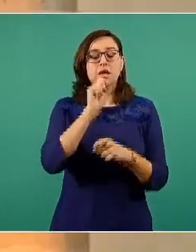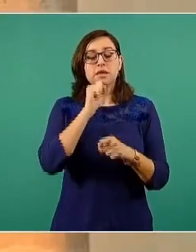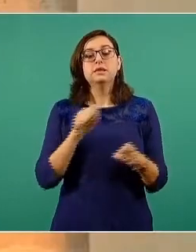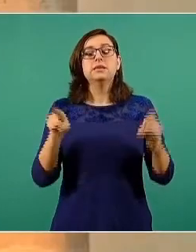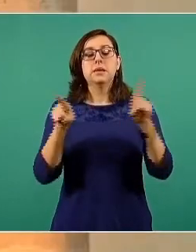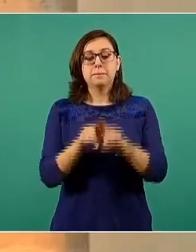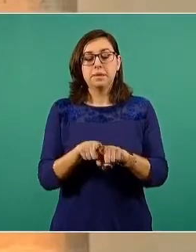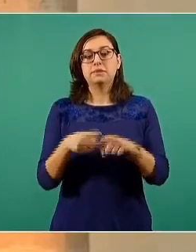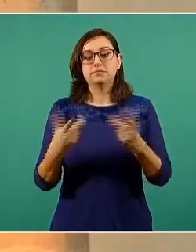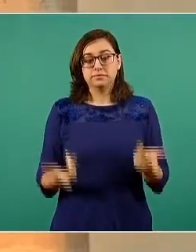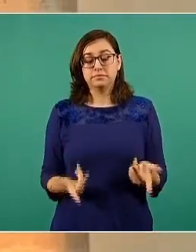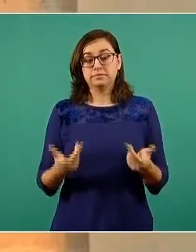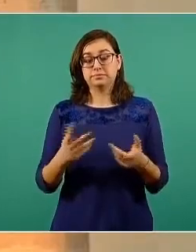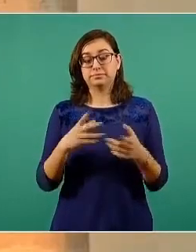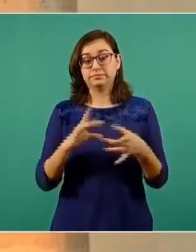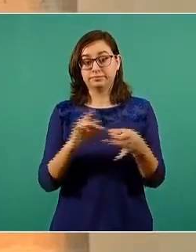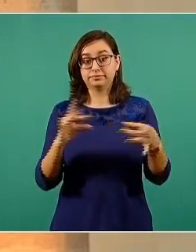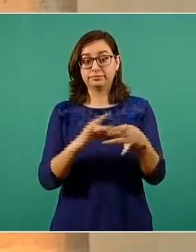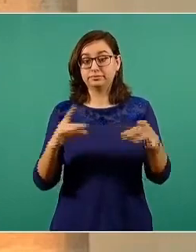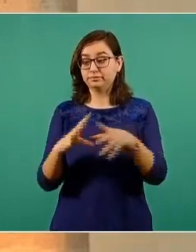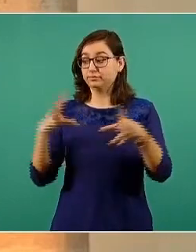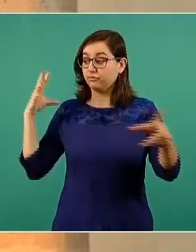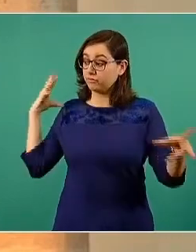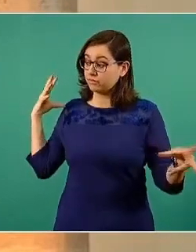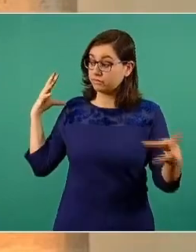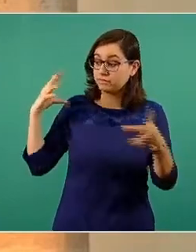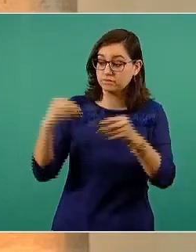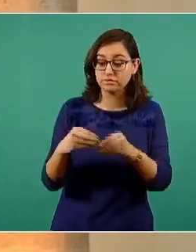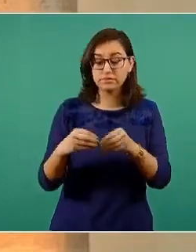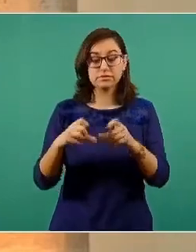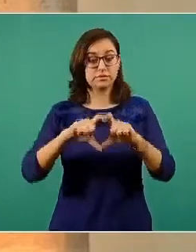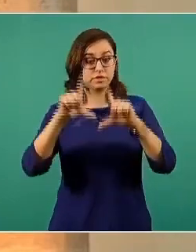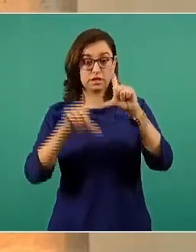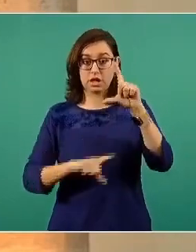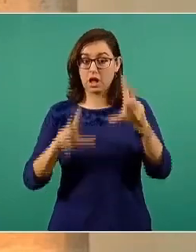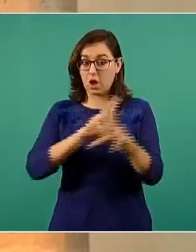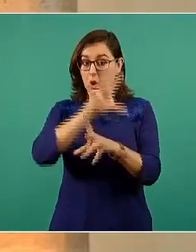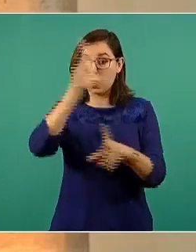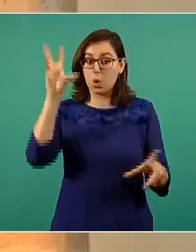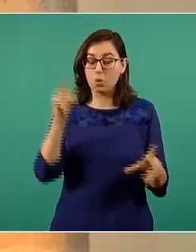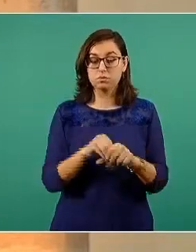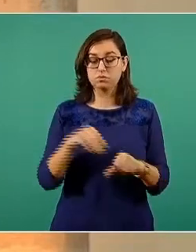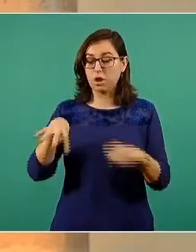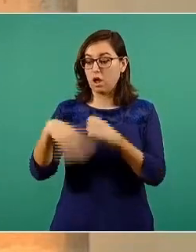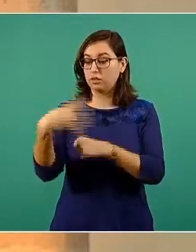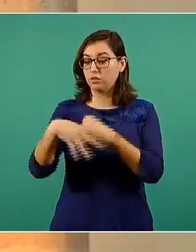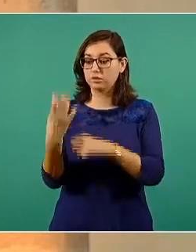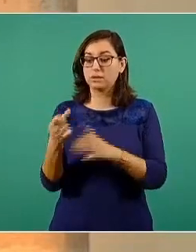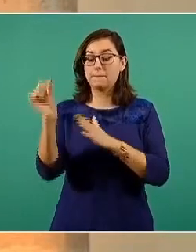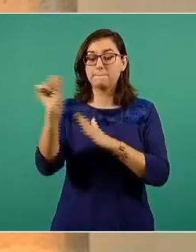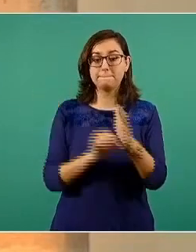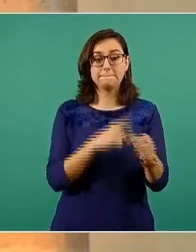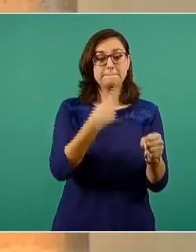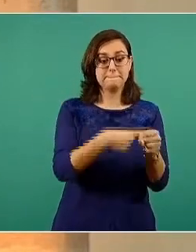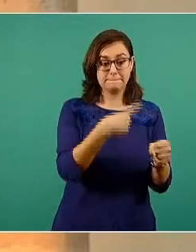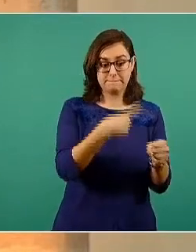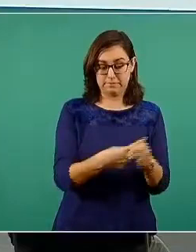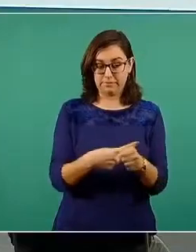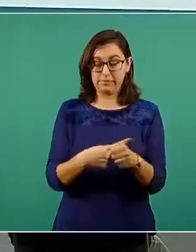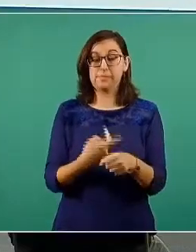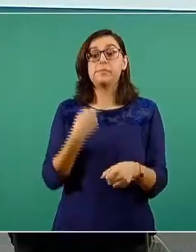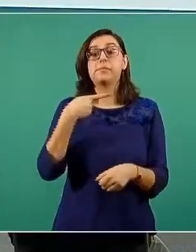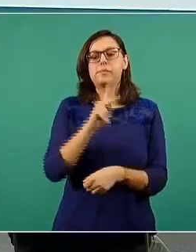es el histórico, es decir, esta cantidad de personas son las que integran la curva en toda su presentación durante toda la epidemia, pero solamente el